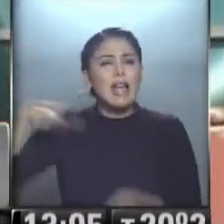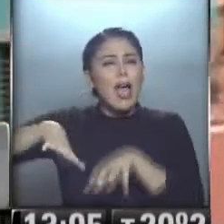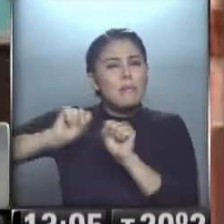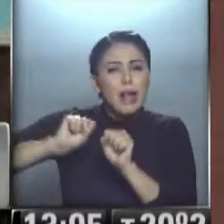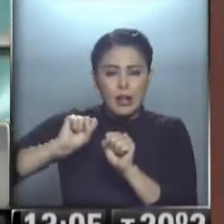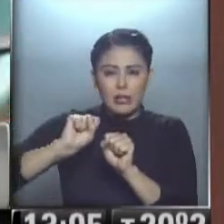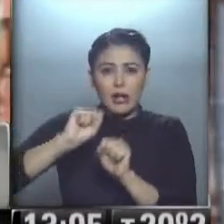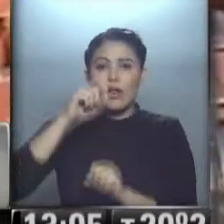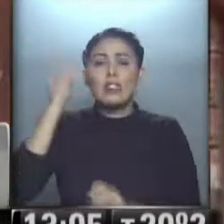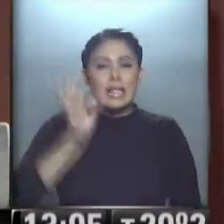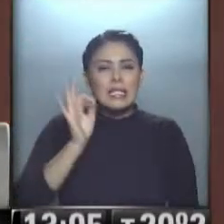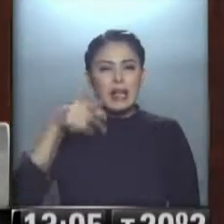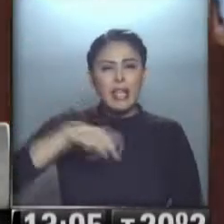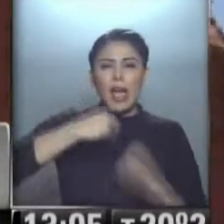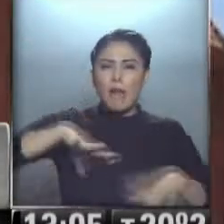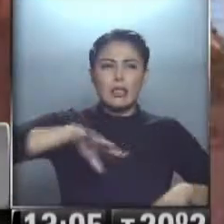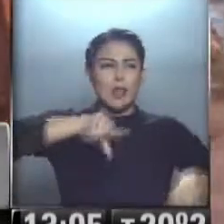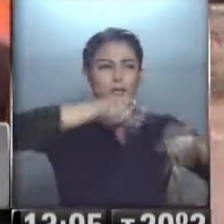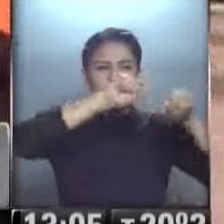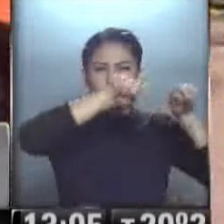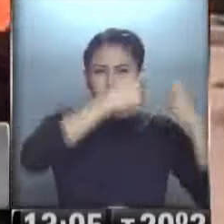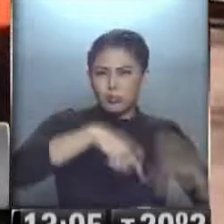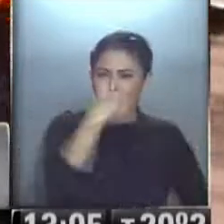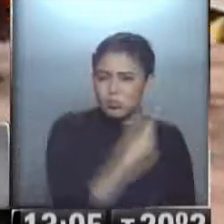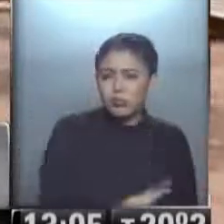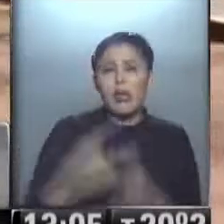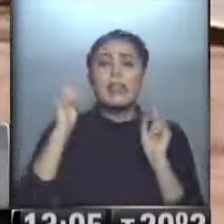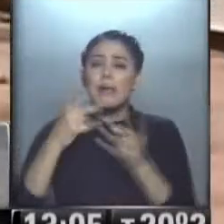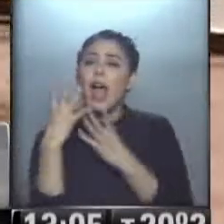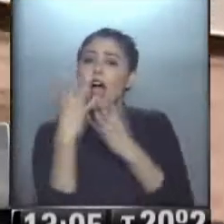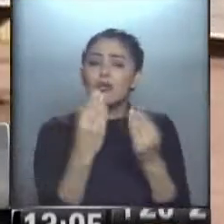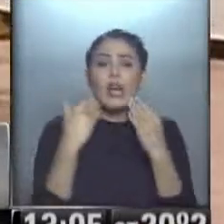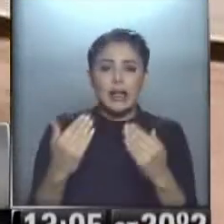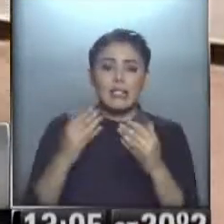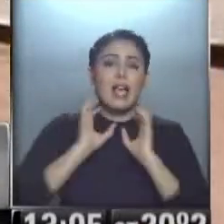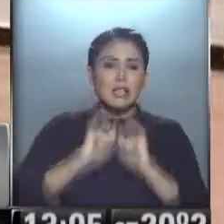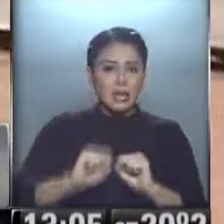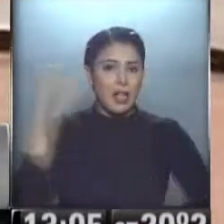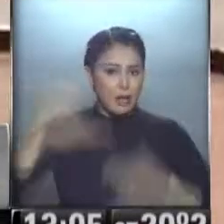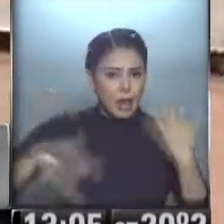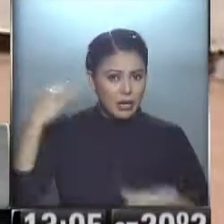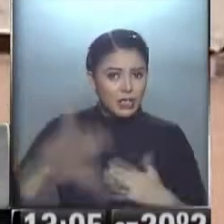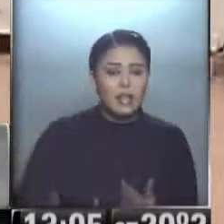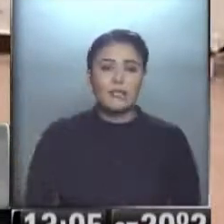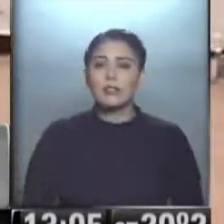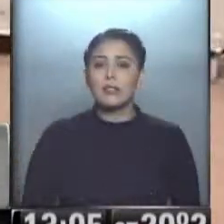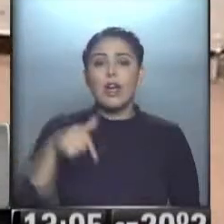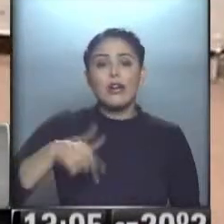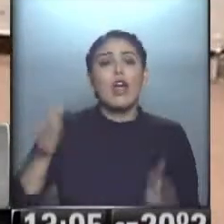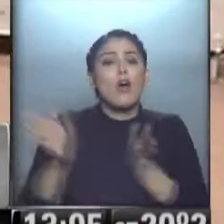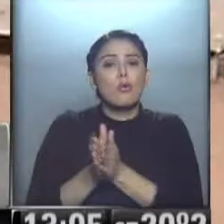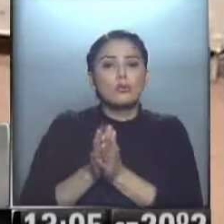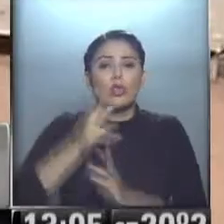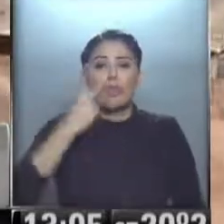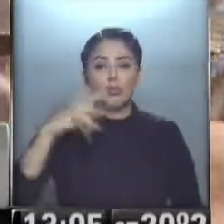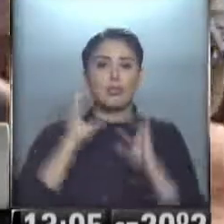ocurrió el desastre, empezó a enviar la ayuda correspondiente a través de la Secretaría de Emergencia, me acompaña el subsecretario